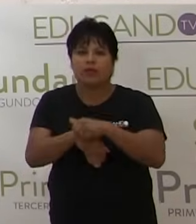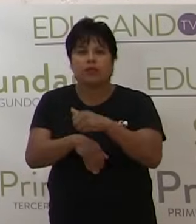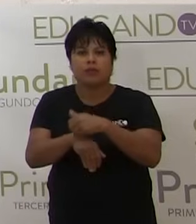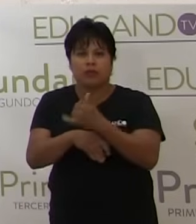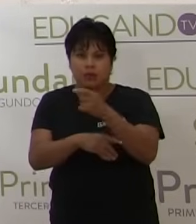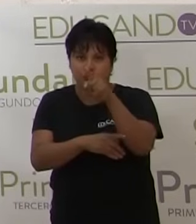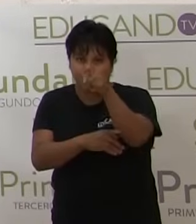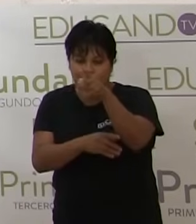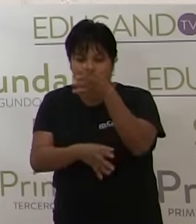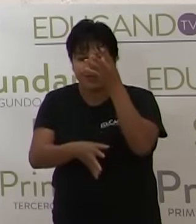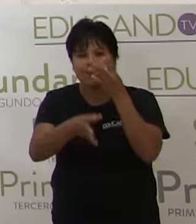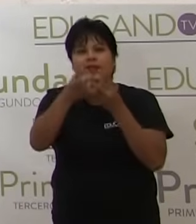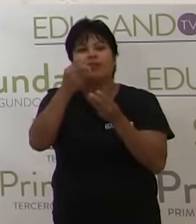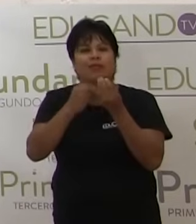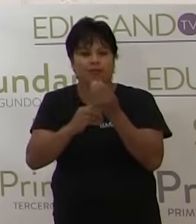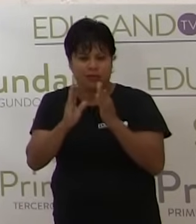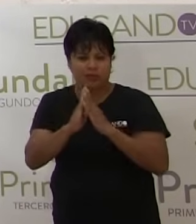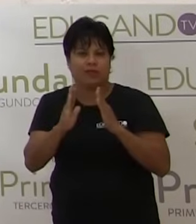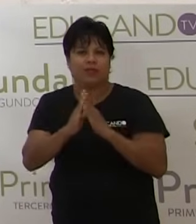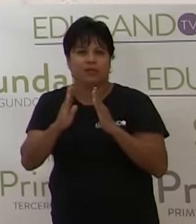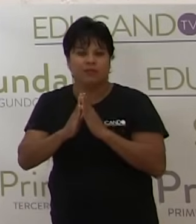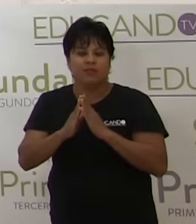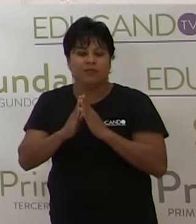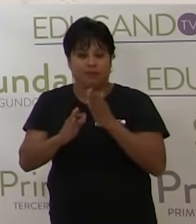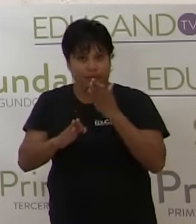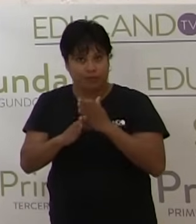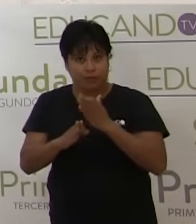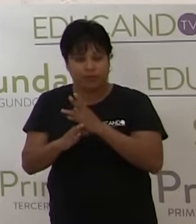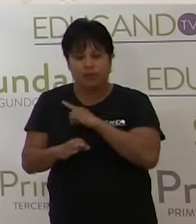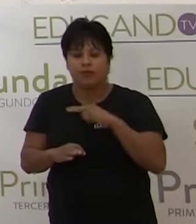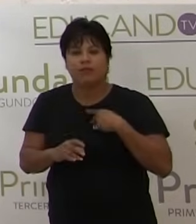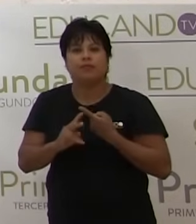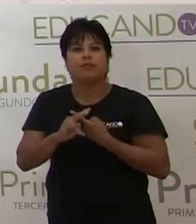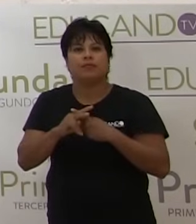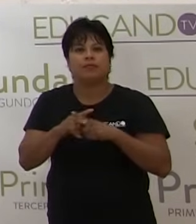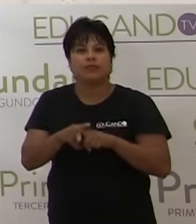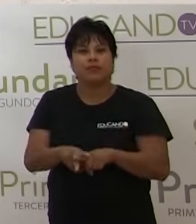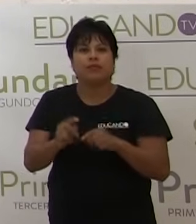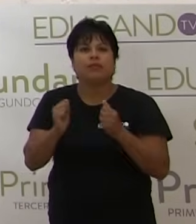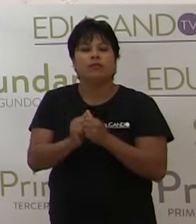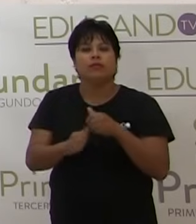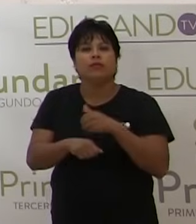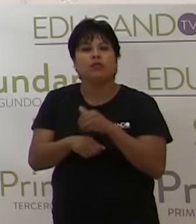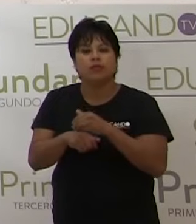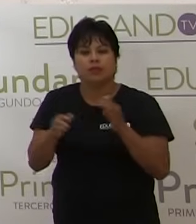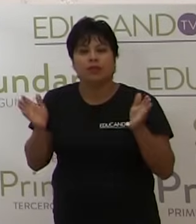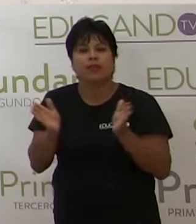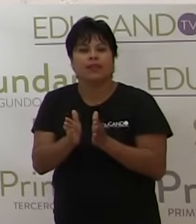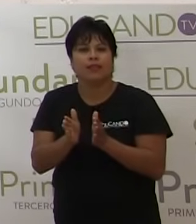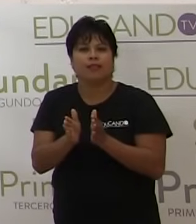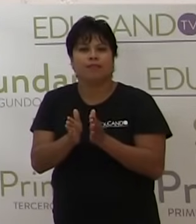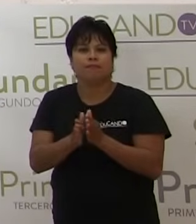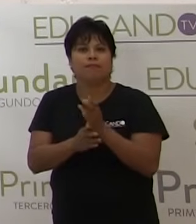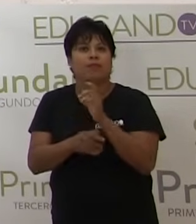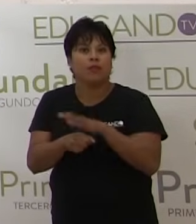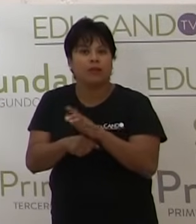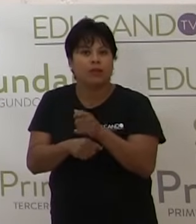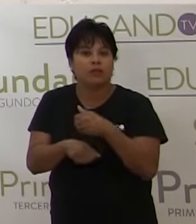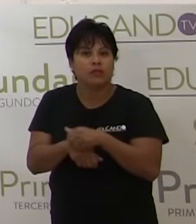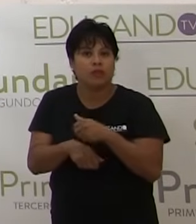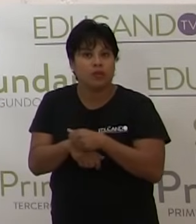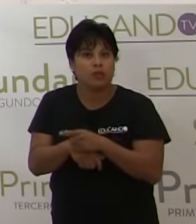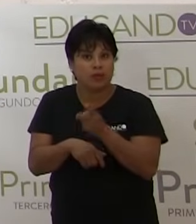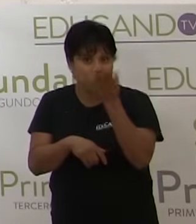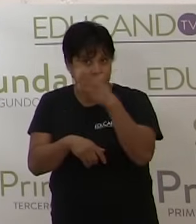tú vas a aprender mucho desde casa el día de hoy vamos a iniciar con un número pequeño Qué número es tú